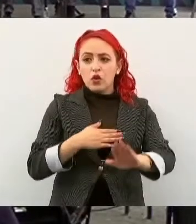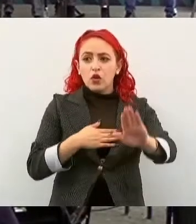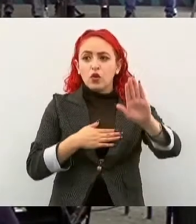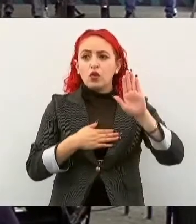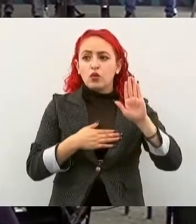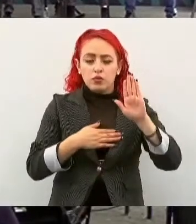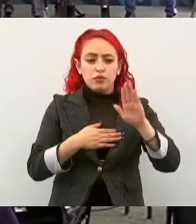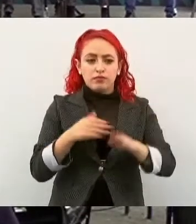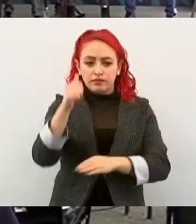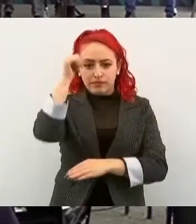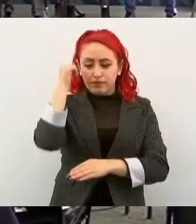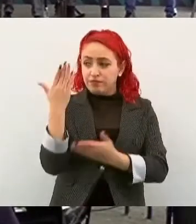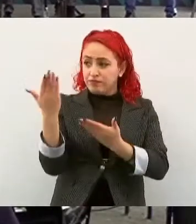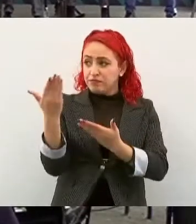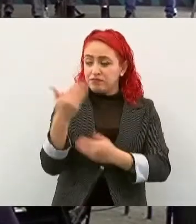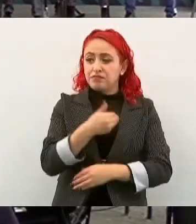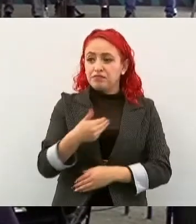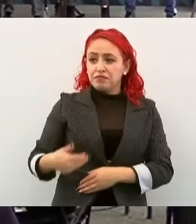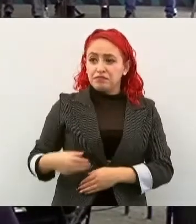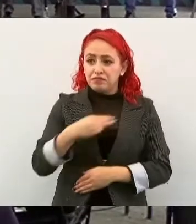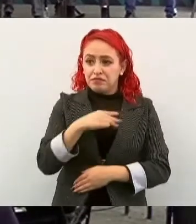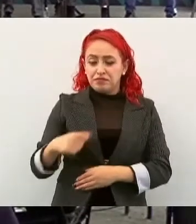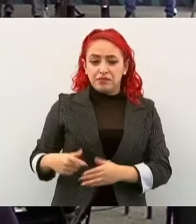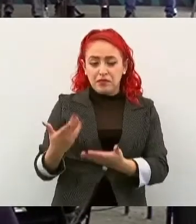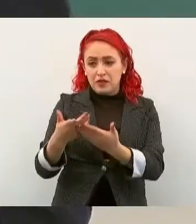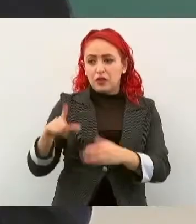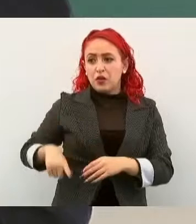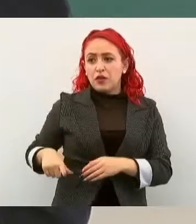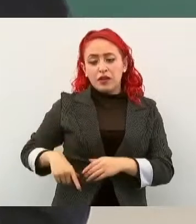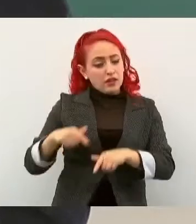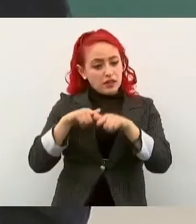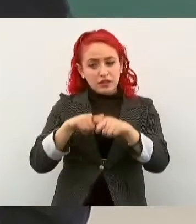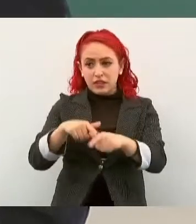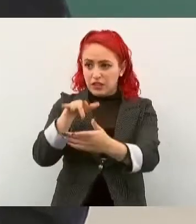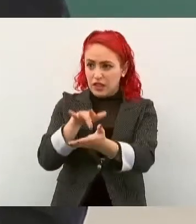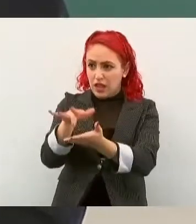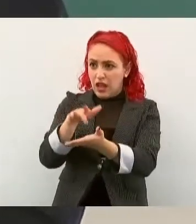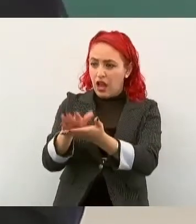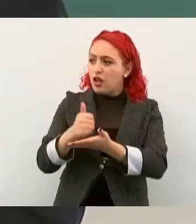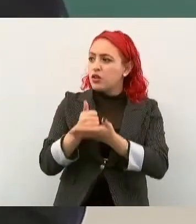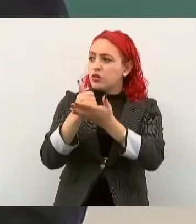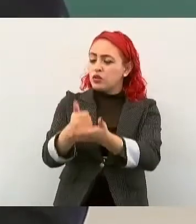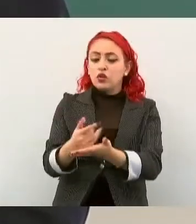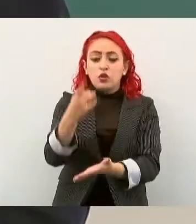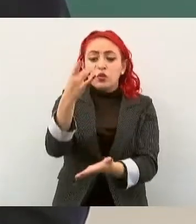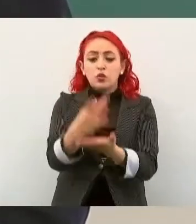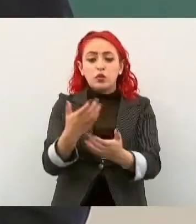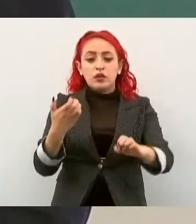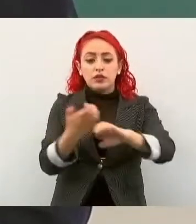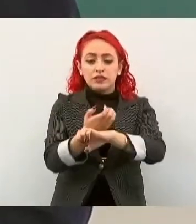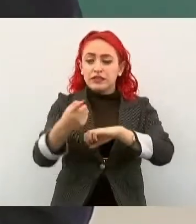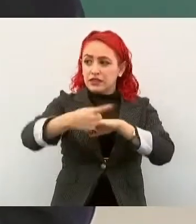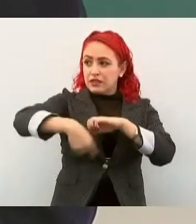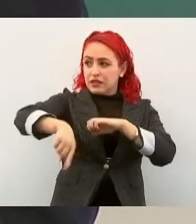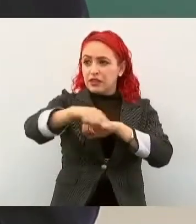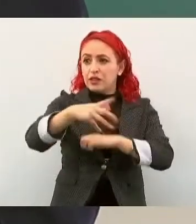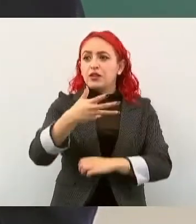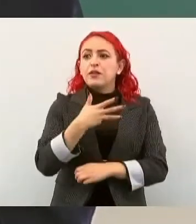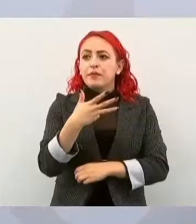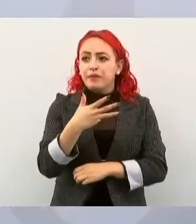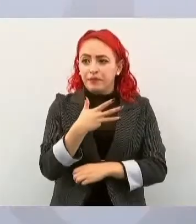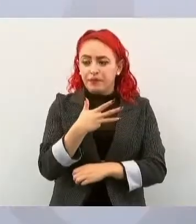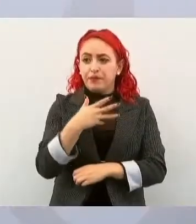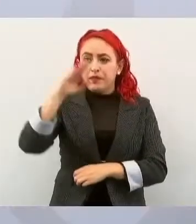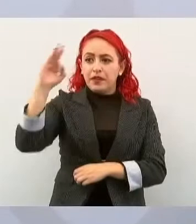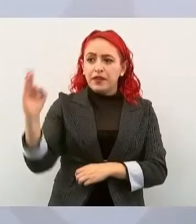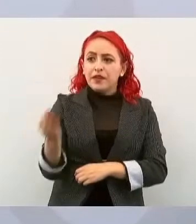con Alfredo de que vamos a seguir ayudando. Es el único estado donde